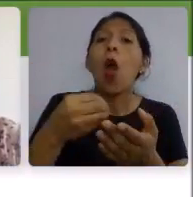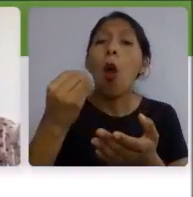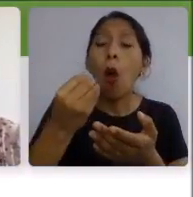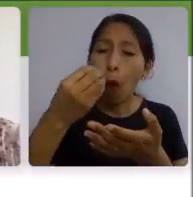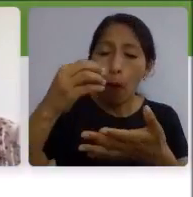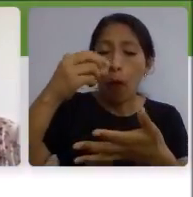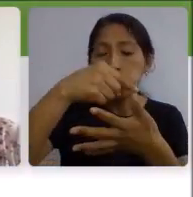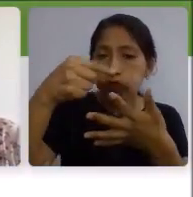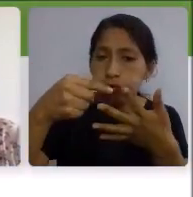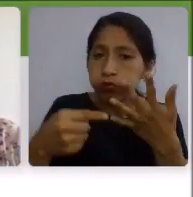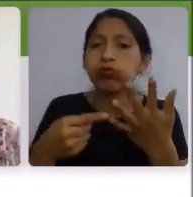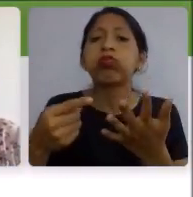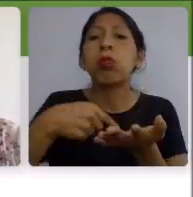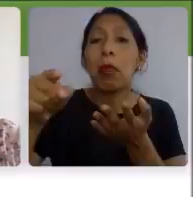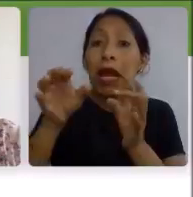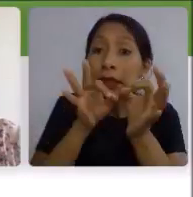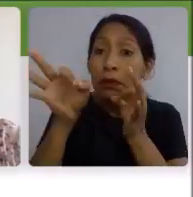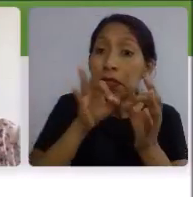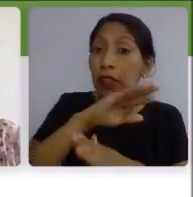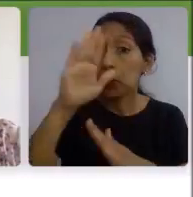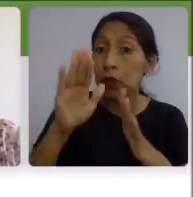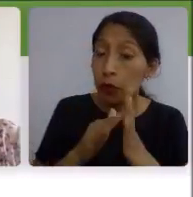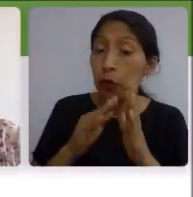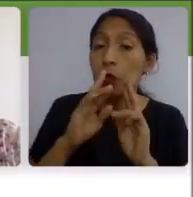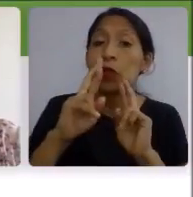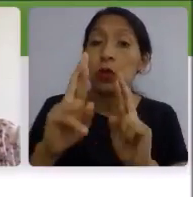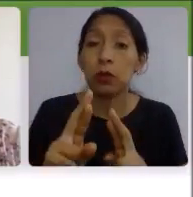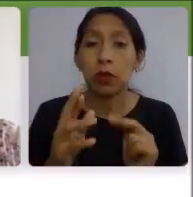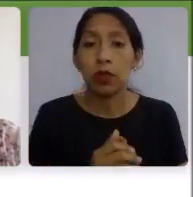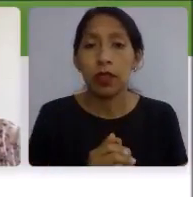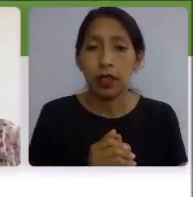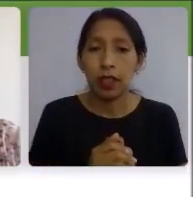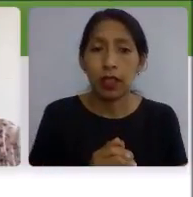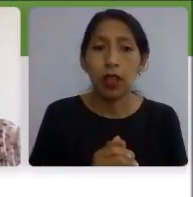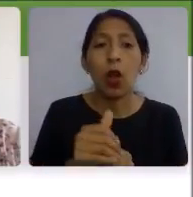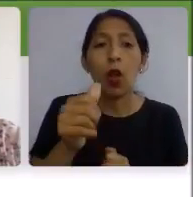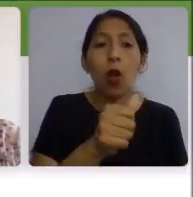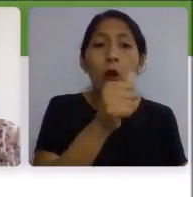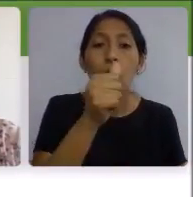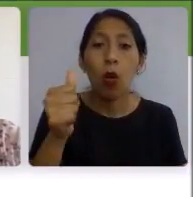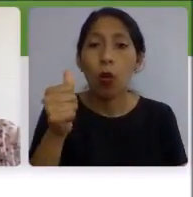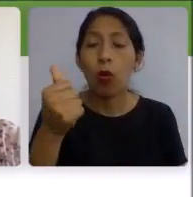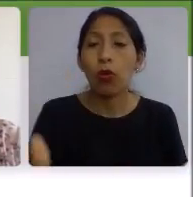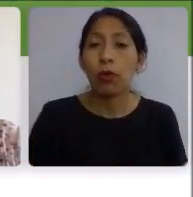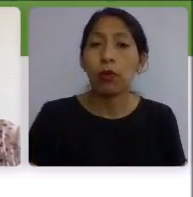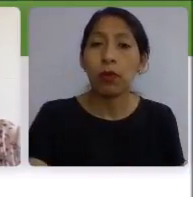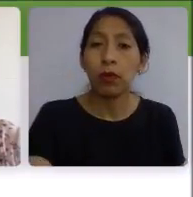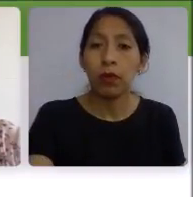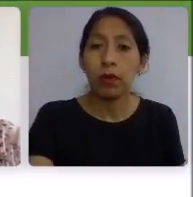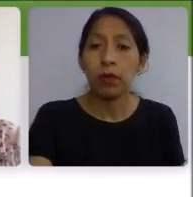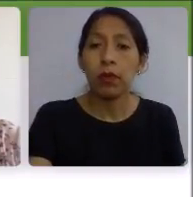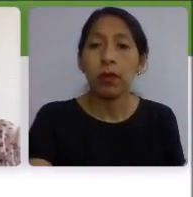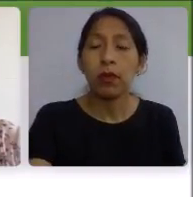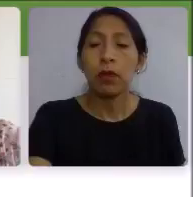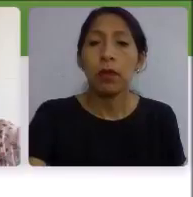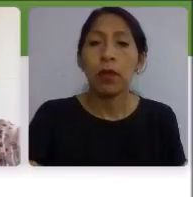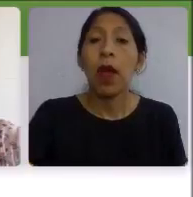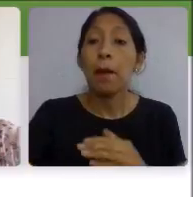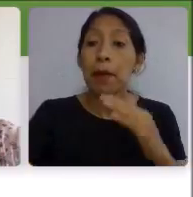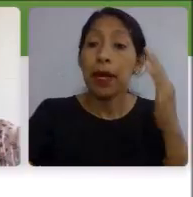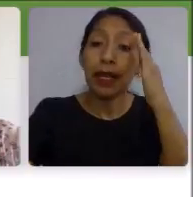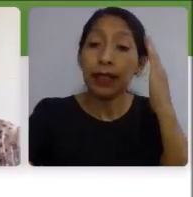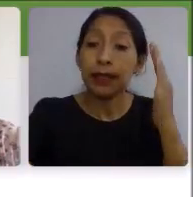quieras brindar. Luego, un aliado estratégico también para que ellos